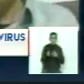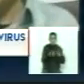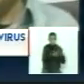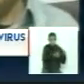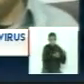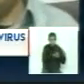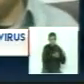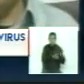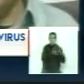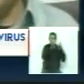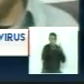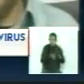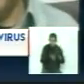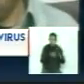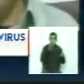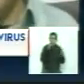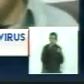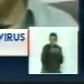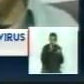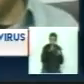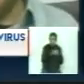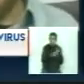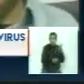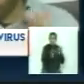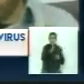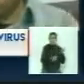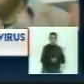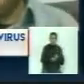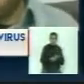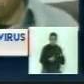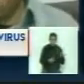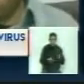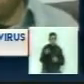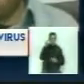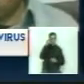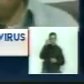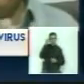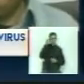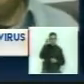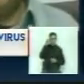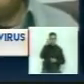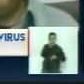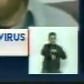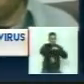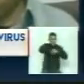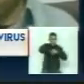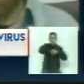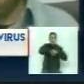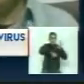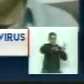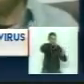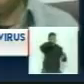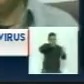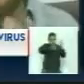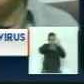humanitario para apoyarles a estas personas y pensar en un confinamiento selectivo de